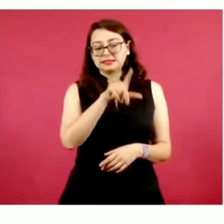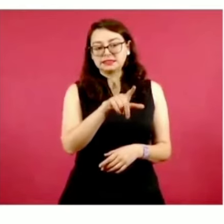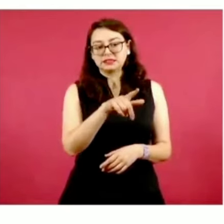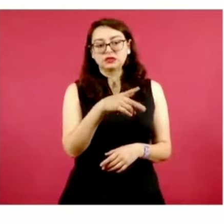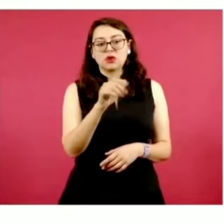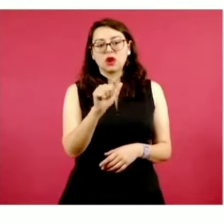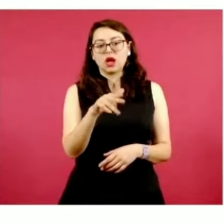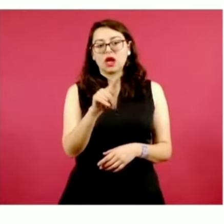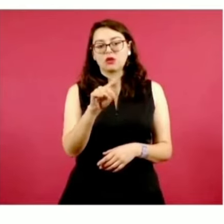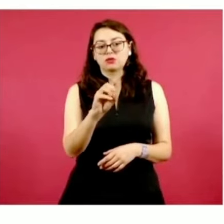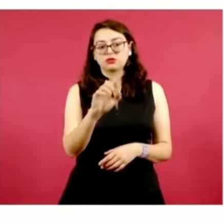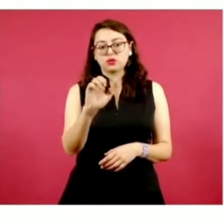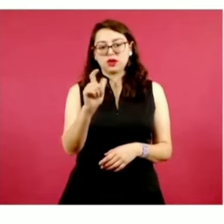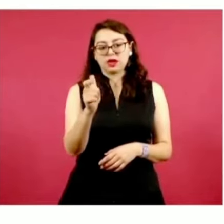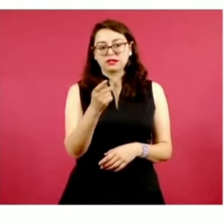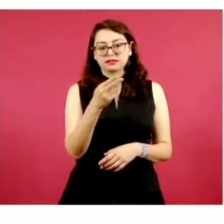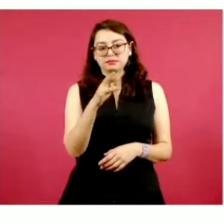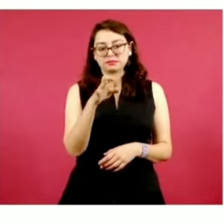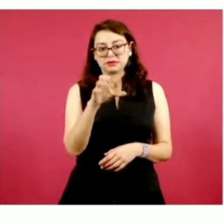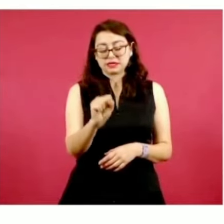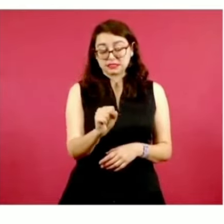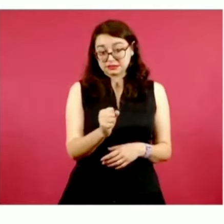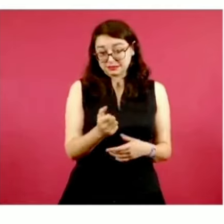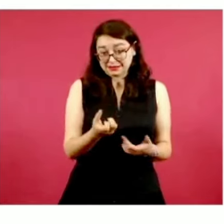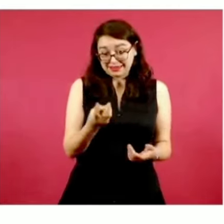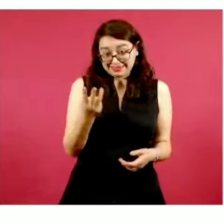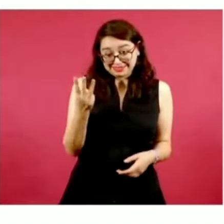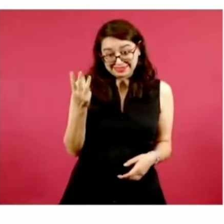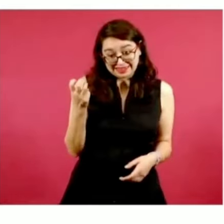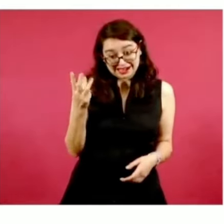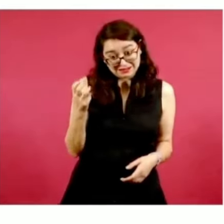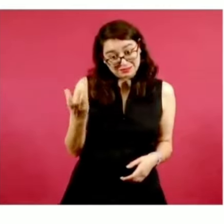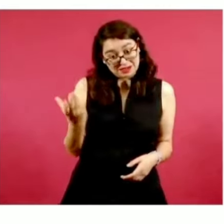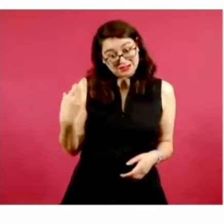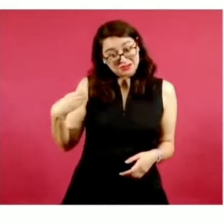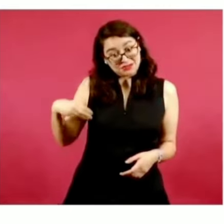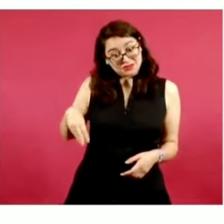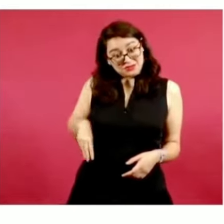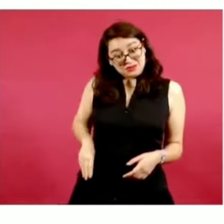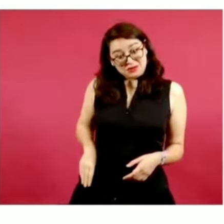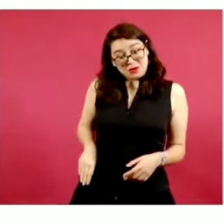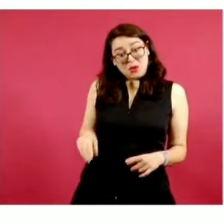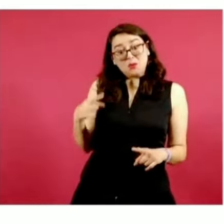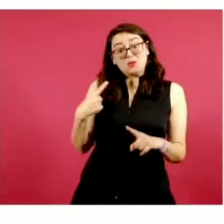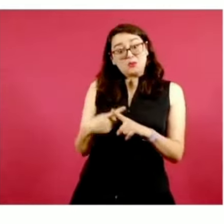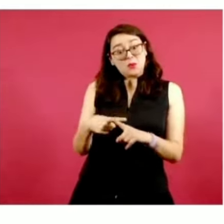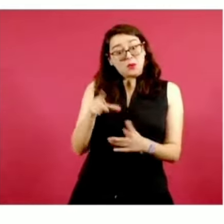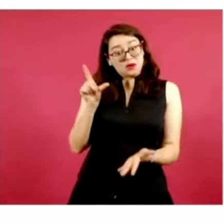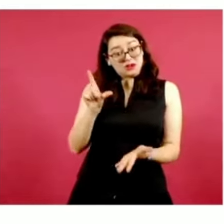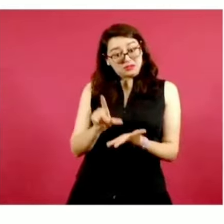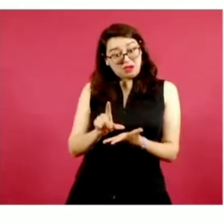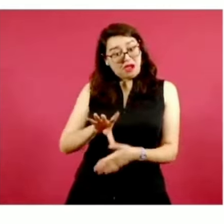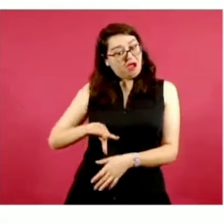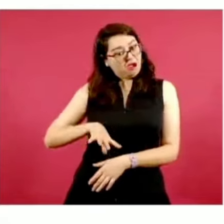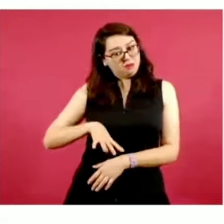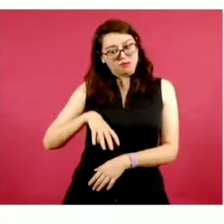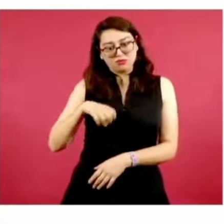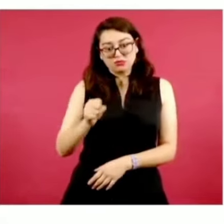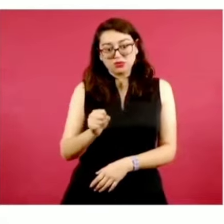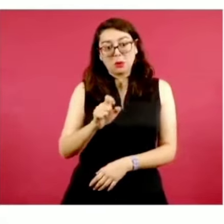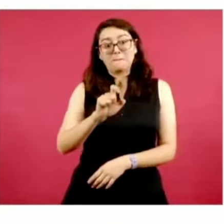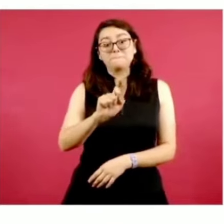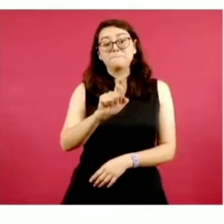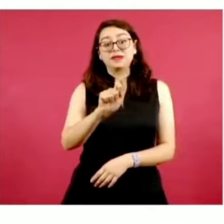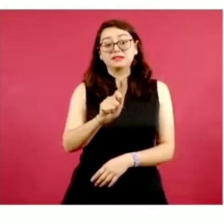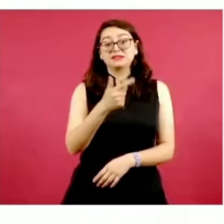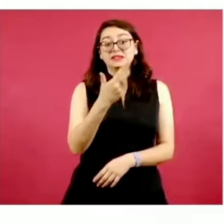Guadalajara Jalisco se metió casi 3 pesos de ganancia y ofreció el litro en algo excesivo y abusivo de 27 pes con